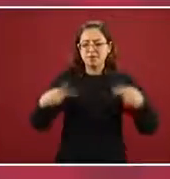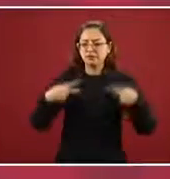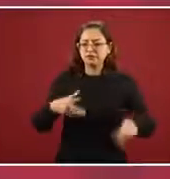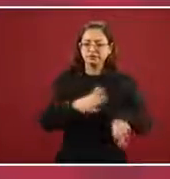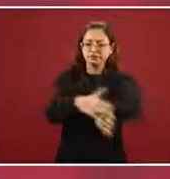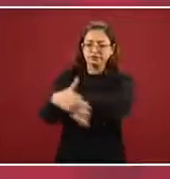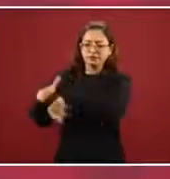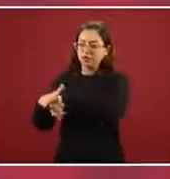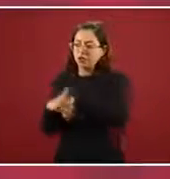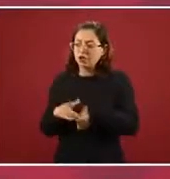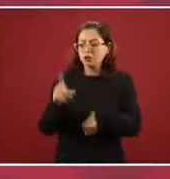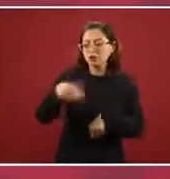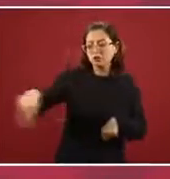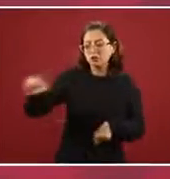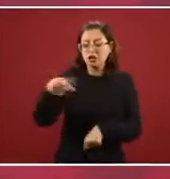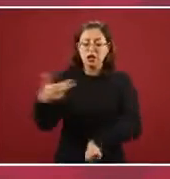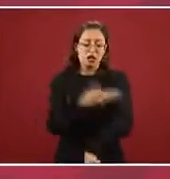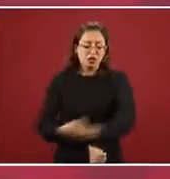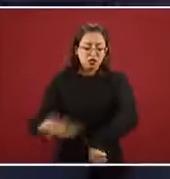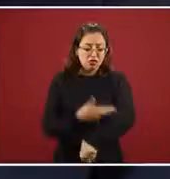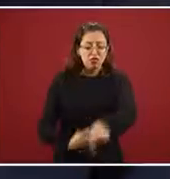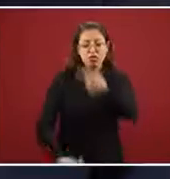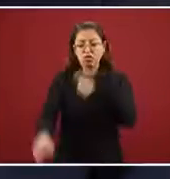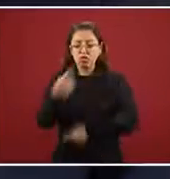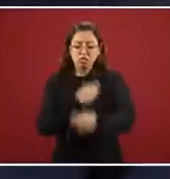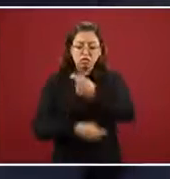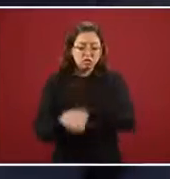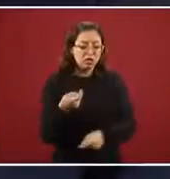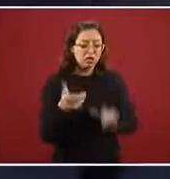qué inscribirse.